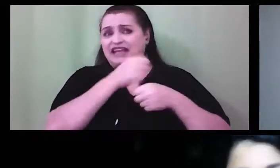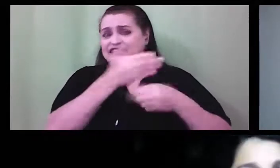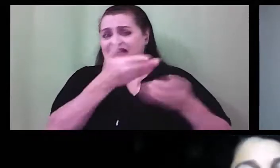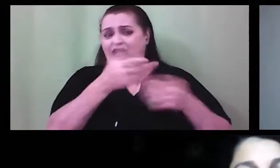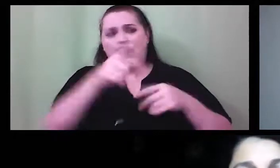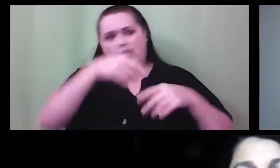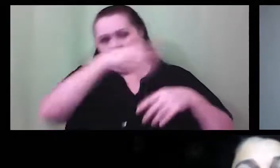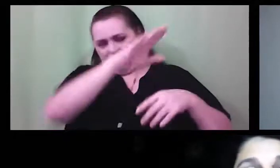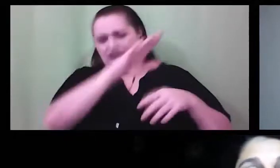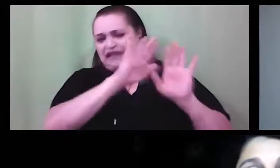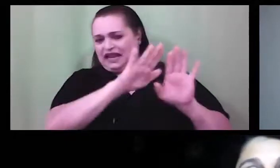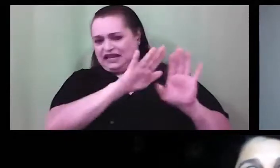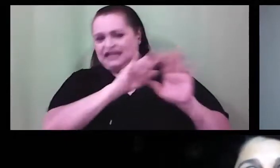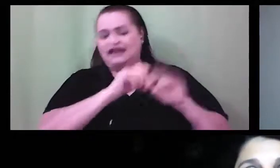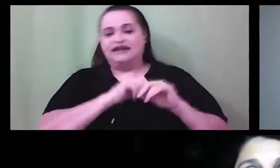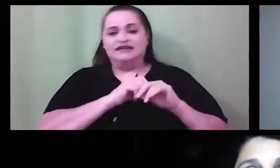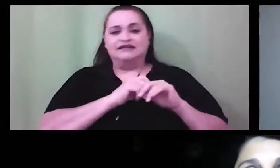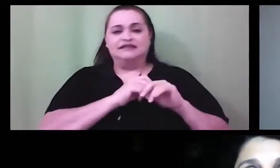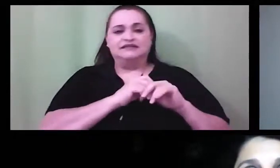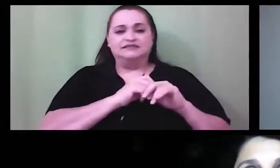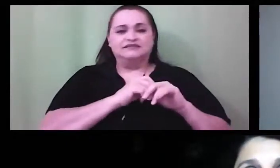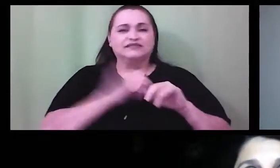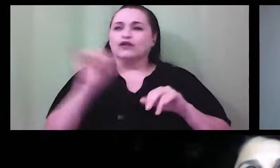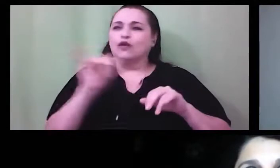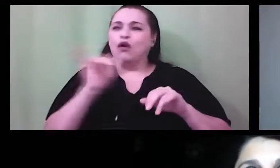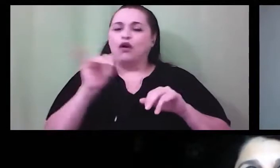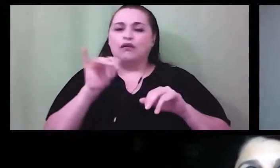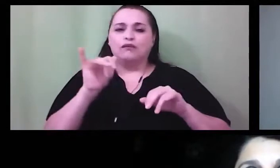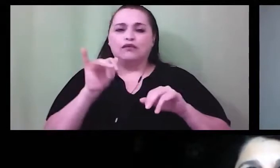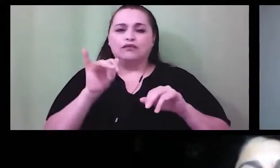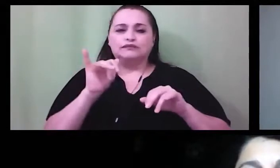por allá. O sea, es como